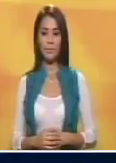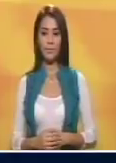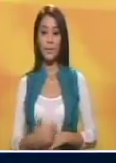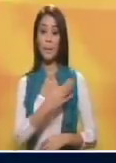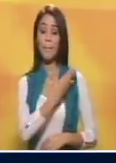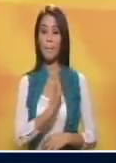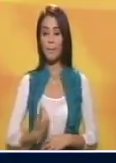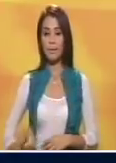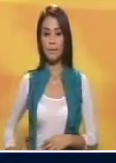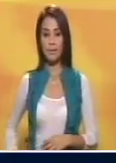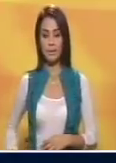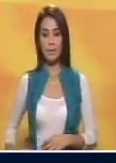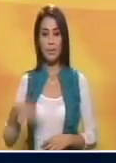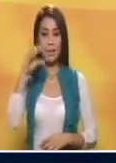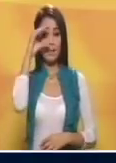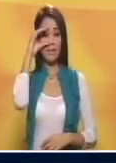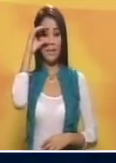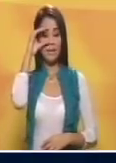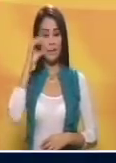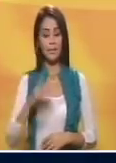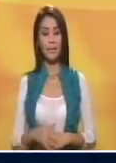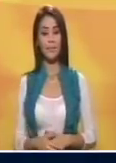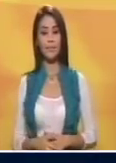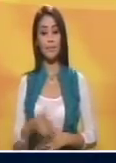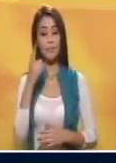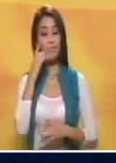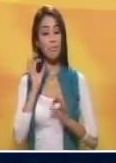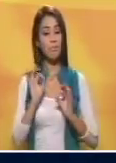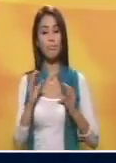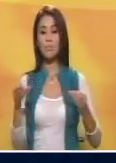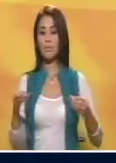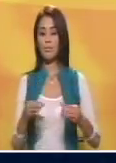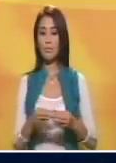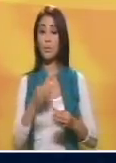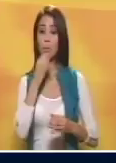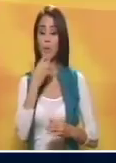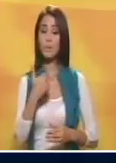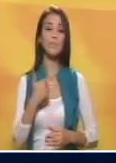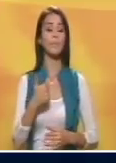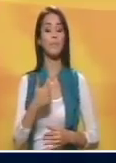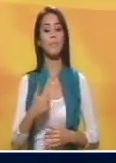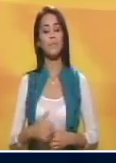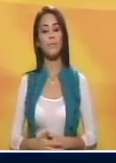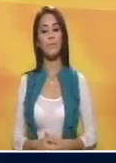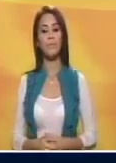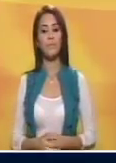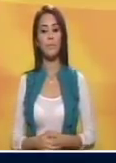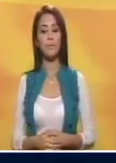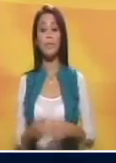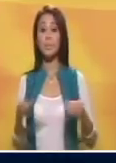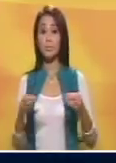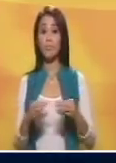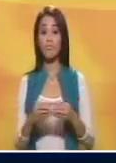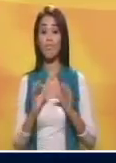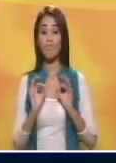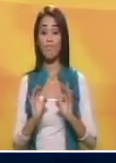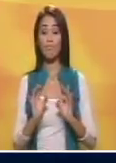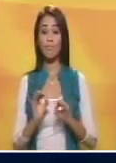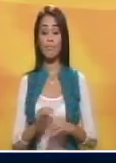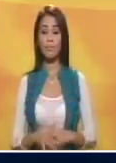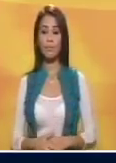Presidenta Rodríguez. Creo que esto ha sido una reunión muy fructífera y muy buena,